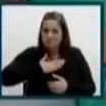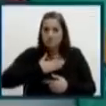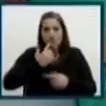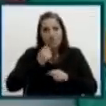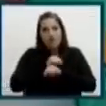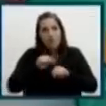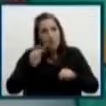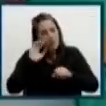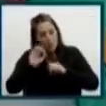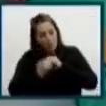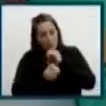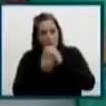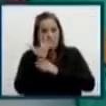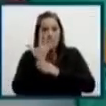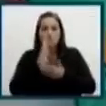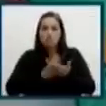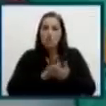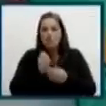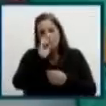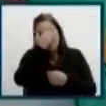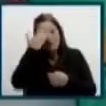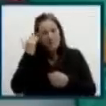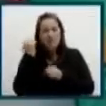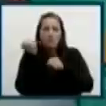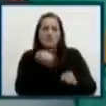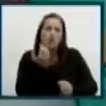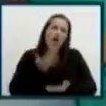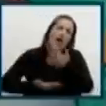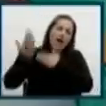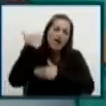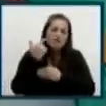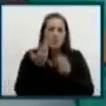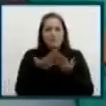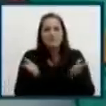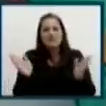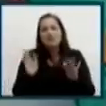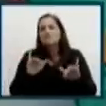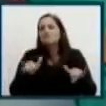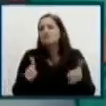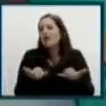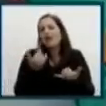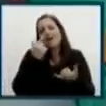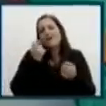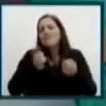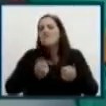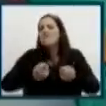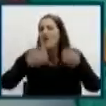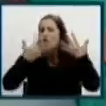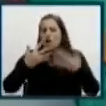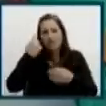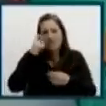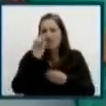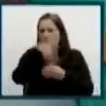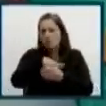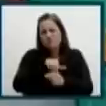de renacimiento del espíritu Frente Amplista fundacional, aquel espíritu, como yo digo, que valían más las ideas que los